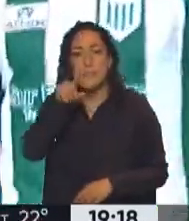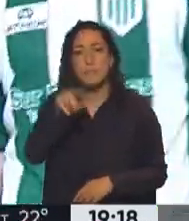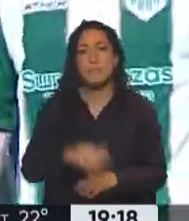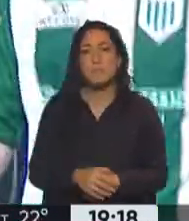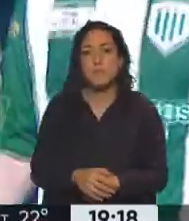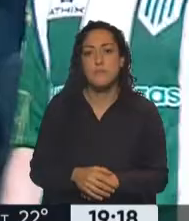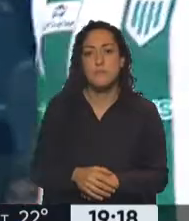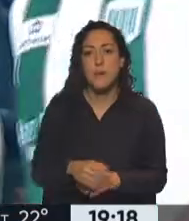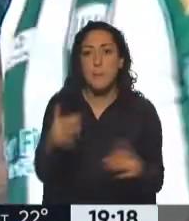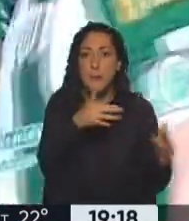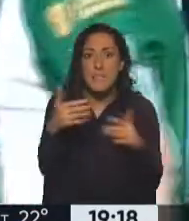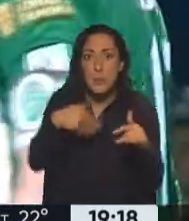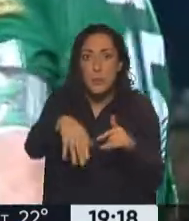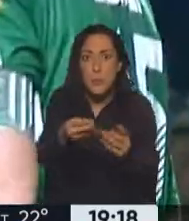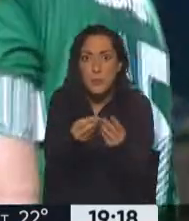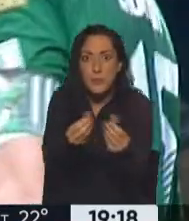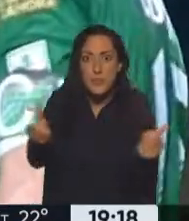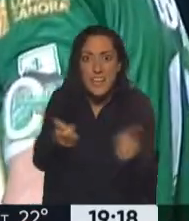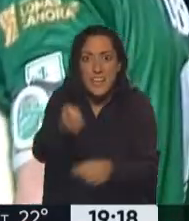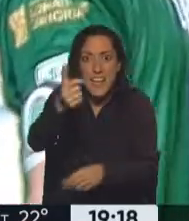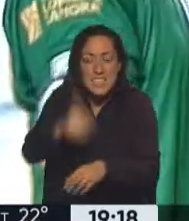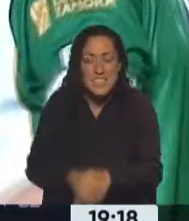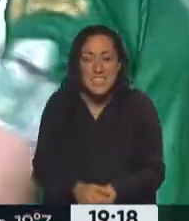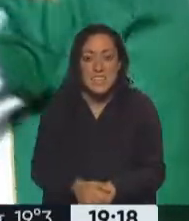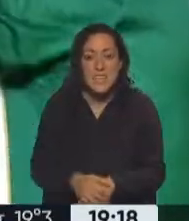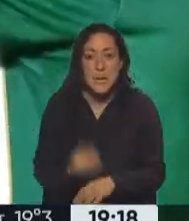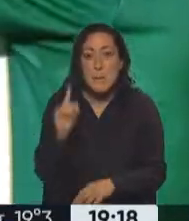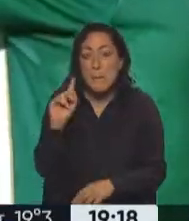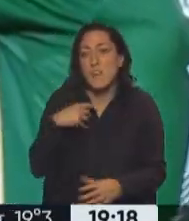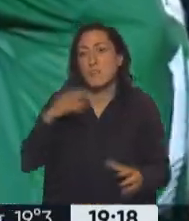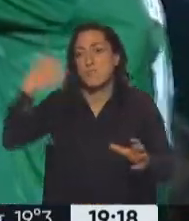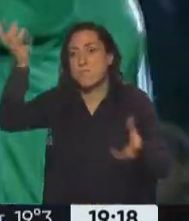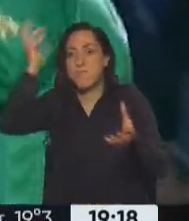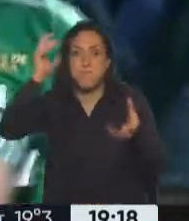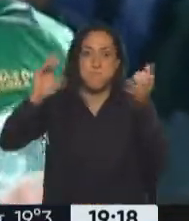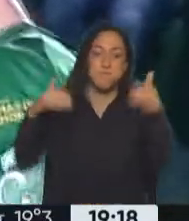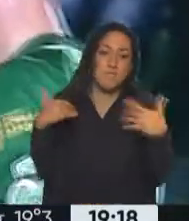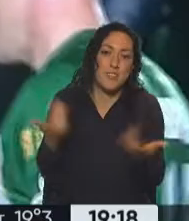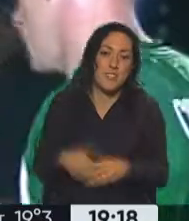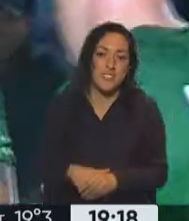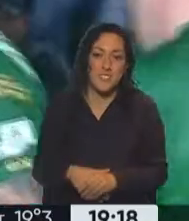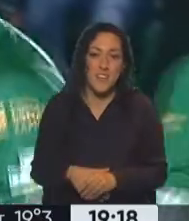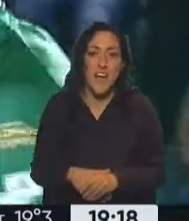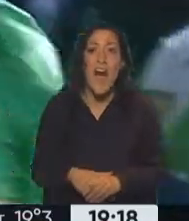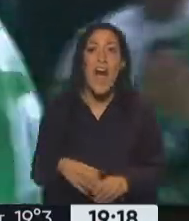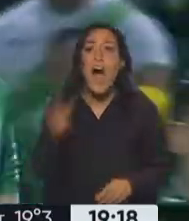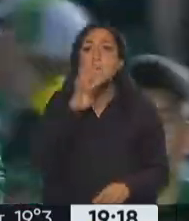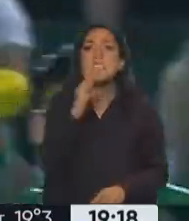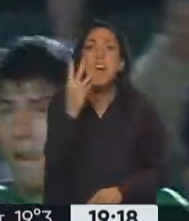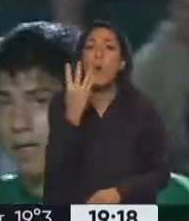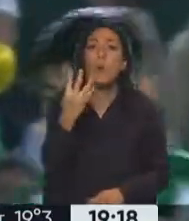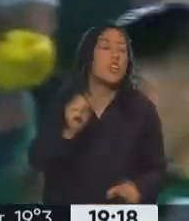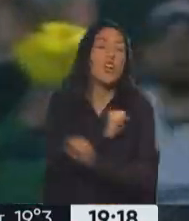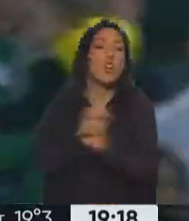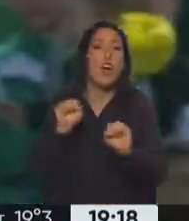Se terminaba el partido, aparte. Ya estaba. Pero... Por eso los enojos. Se enojó. Y cuatro amarillas de golpe. Ahí está.